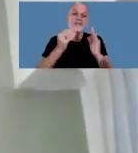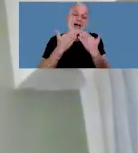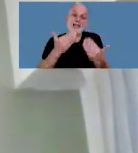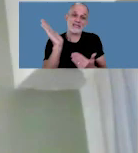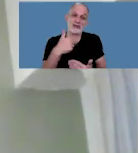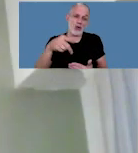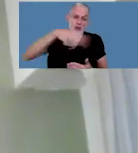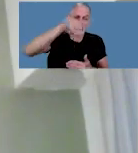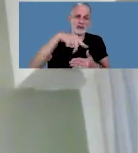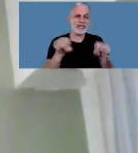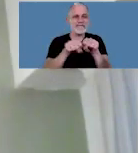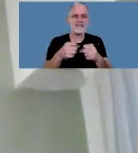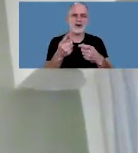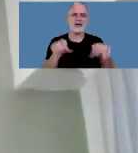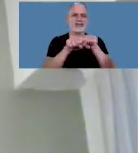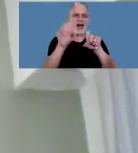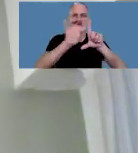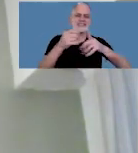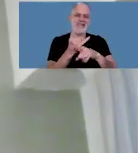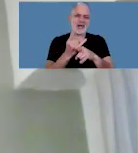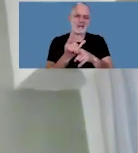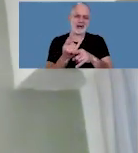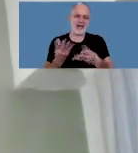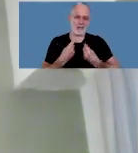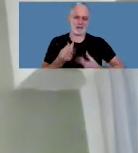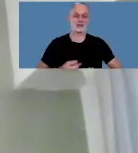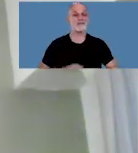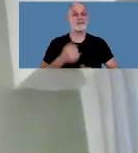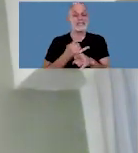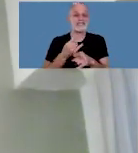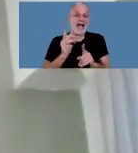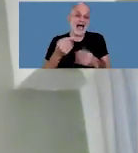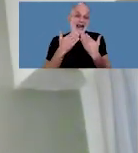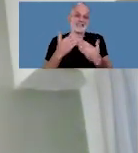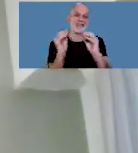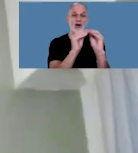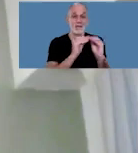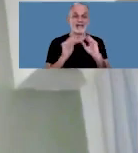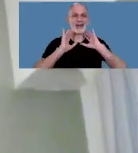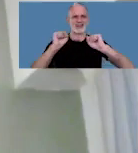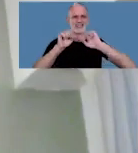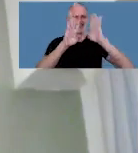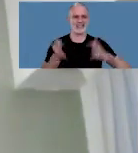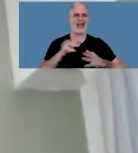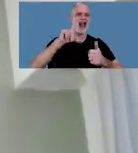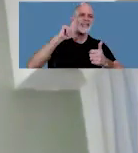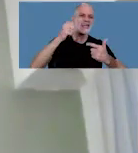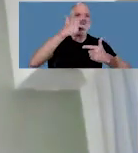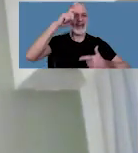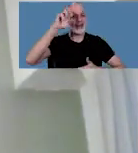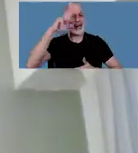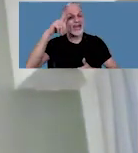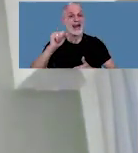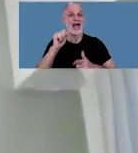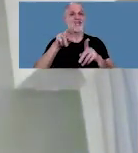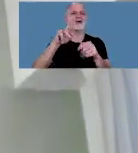ustedes que siempre nos acompañan. Agradecerle también a mis compañeras de la Secretaría, a Lía Herrera y a Rocío Alba,